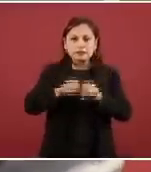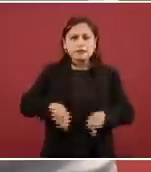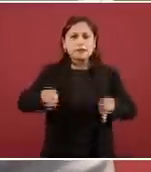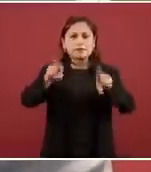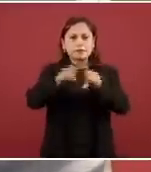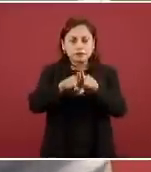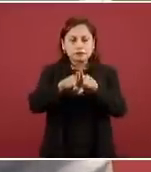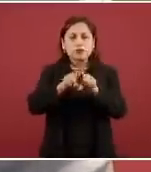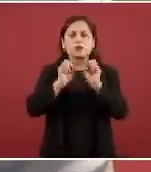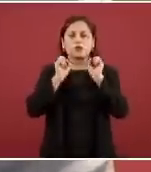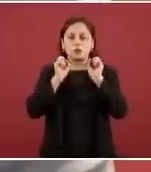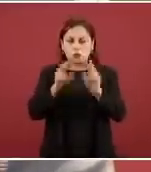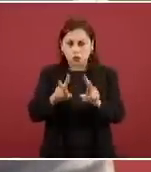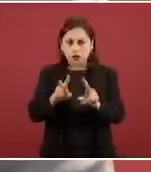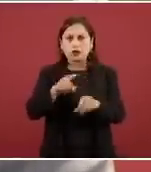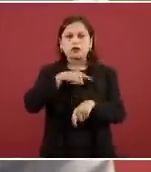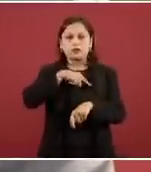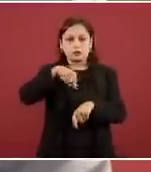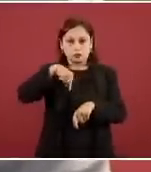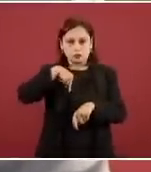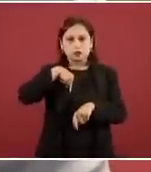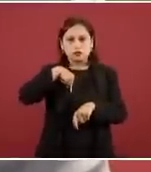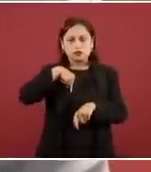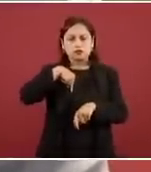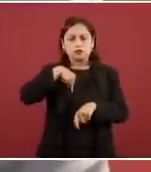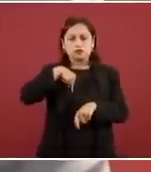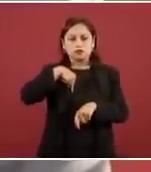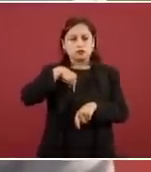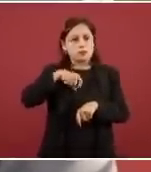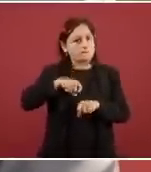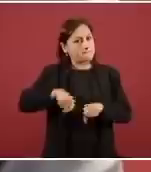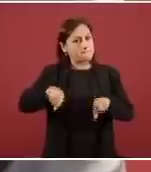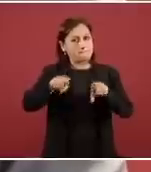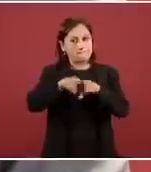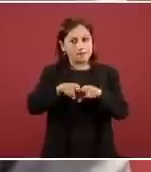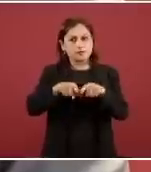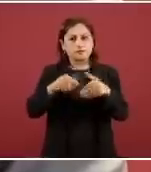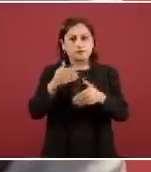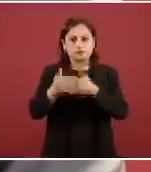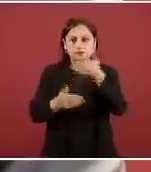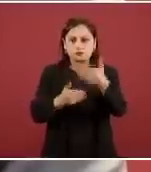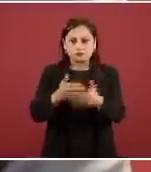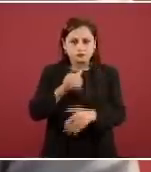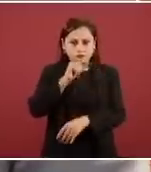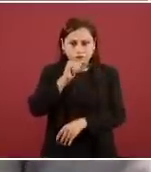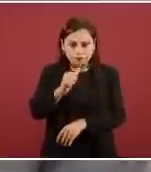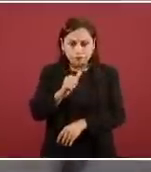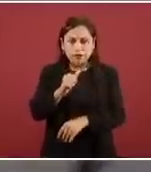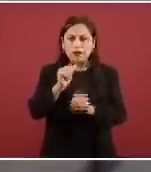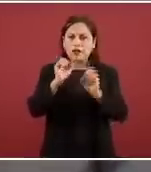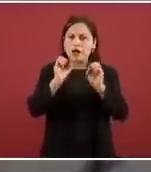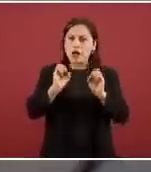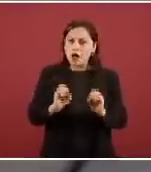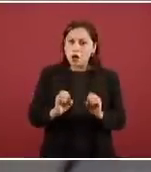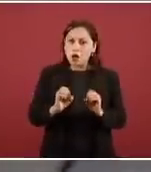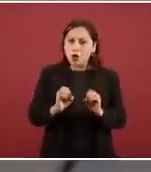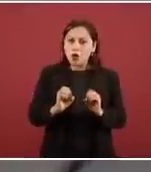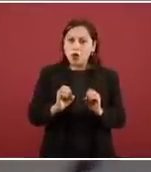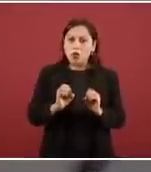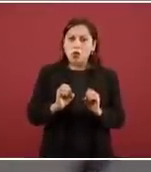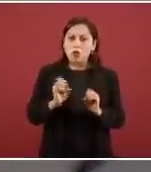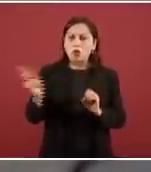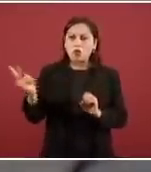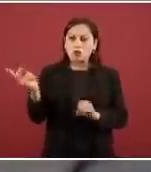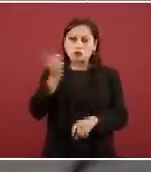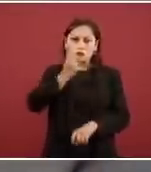volvemos a lo mismo, es decir, no se avanzó o no fue cierto lo que a mí